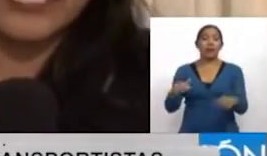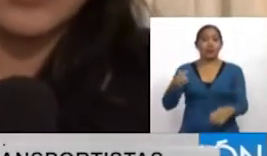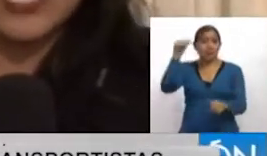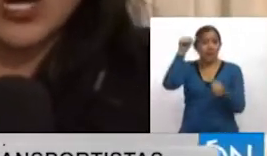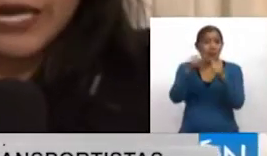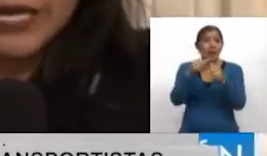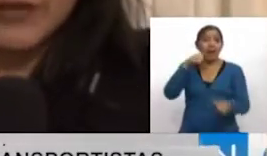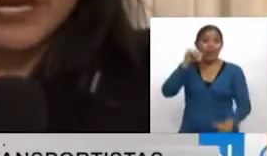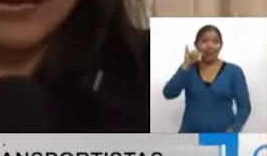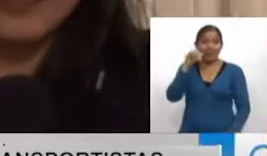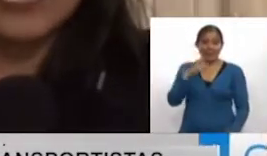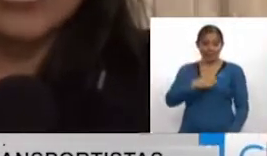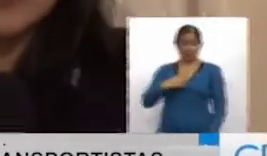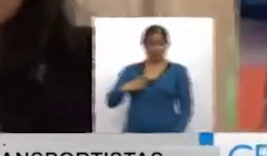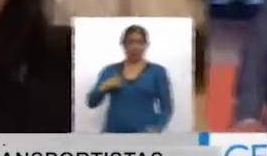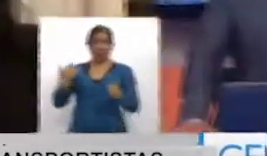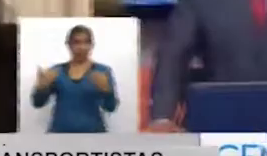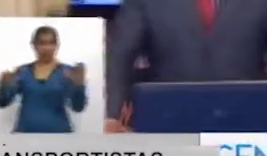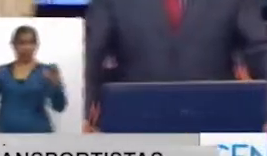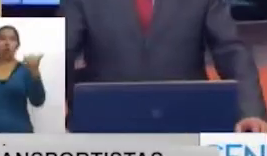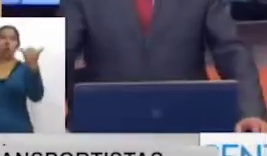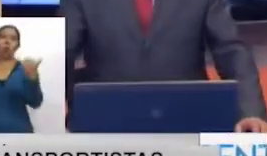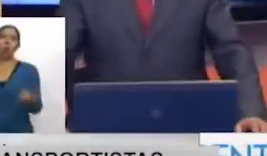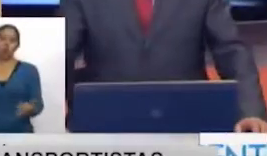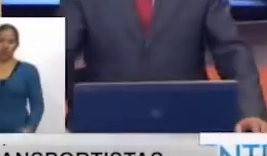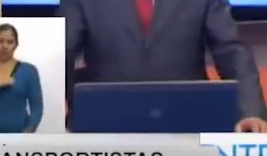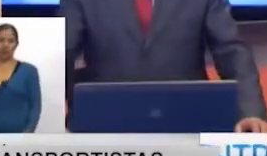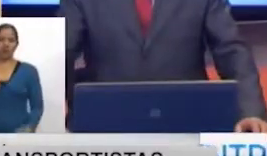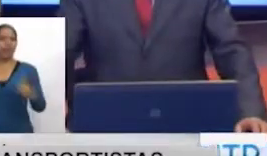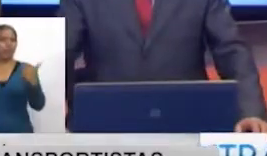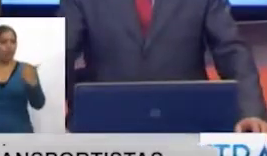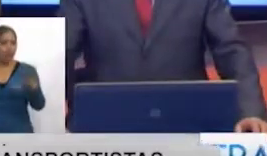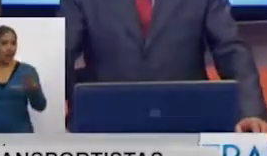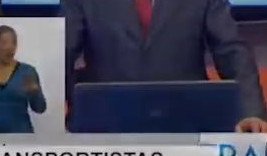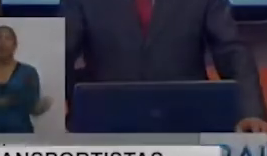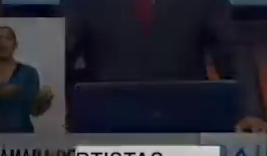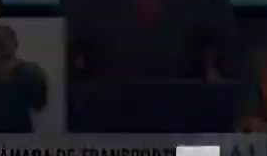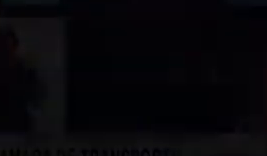Cámara Baja, ahora la Cámara Alta, y bueno, posteriormente se estaría pasando ya a lo que es el órgano ejecutivo.